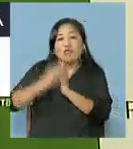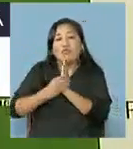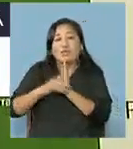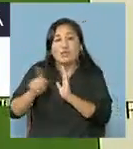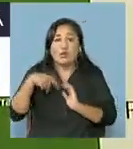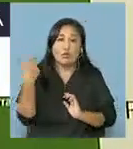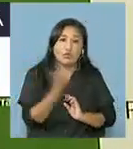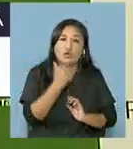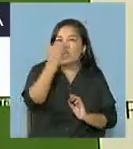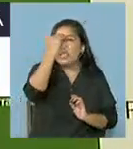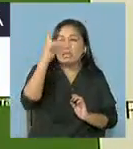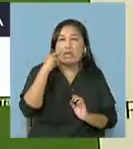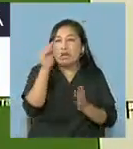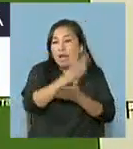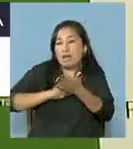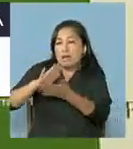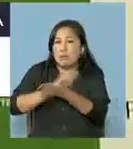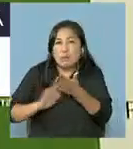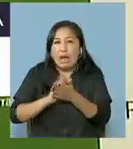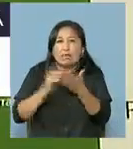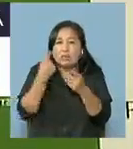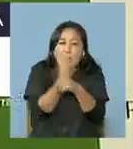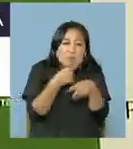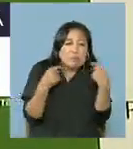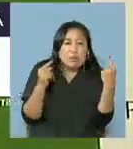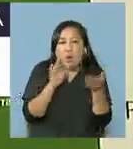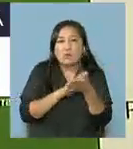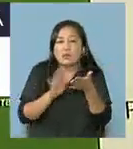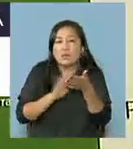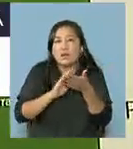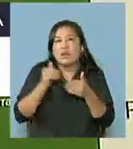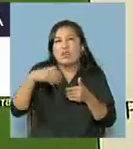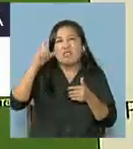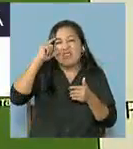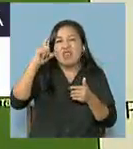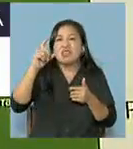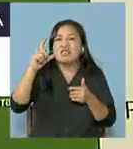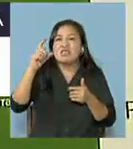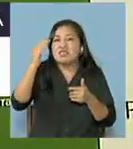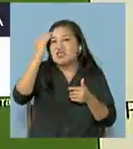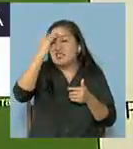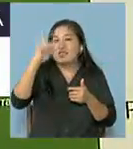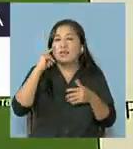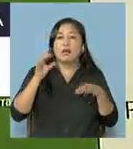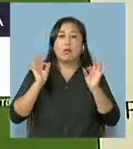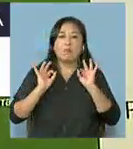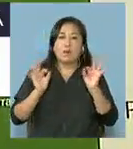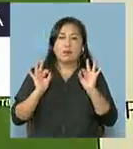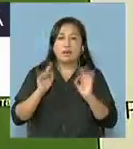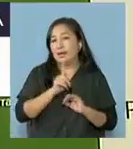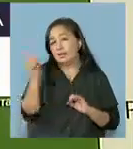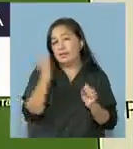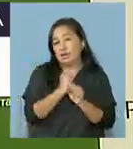nuestro, 15 días más estamos limpiando el fondo, arreglando unos detalles menores. Yo calculo que ya en 10, 15 días ya estaría listo desde la parte